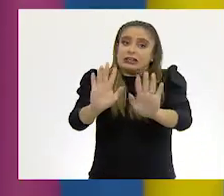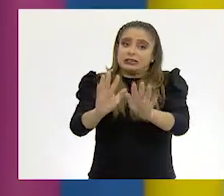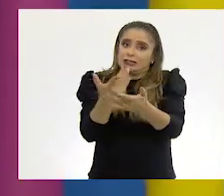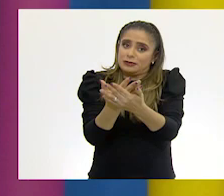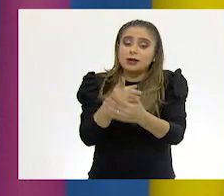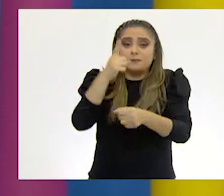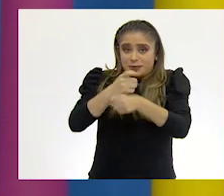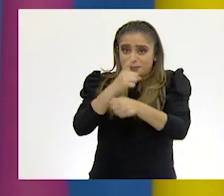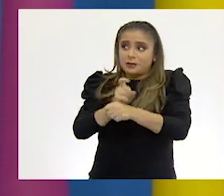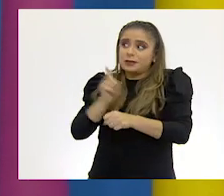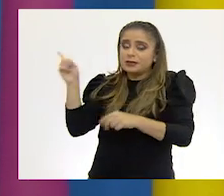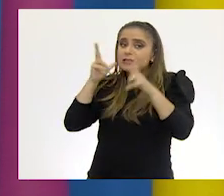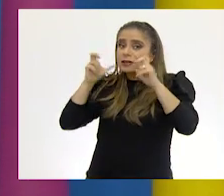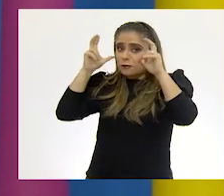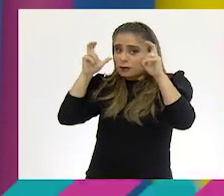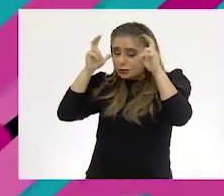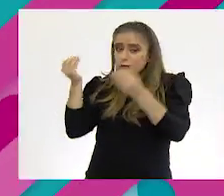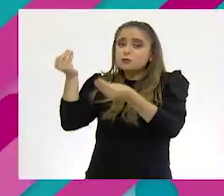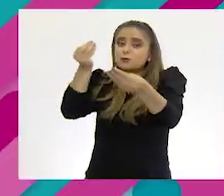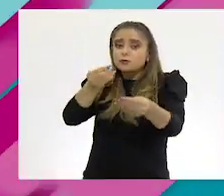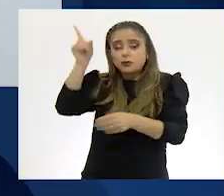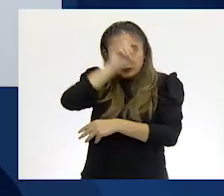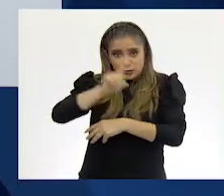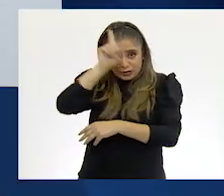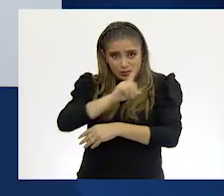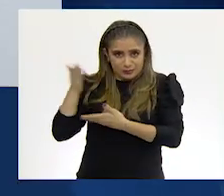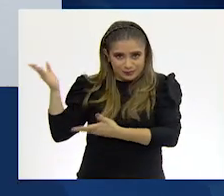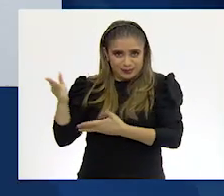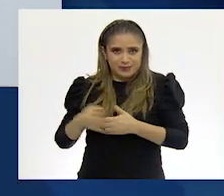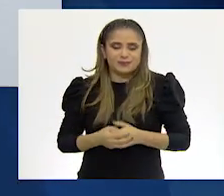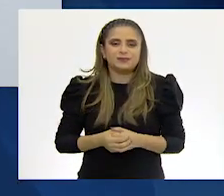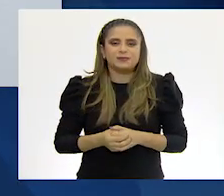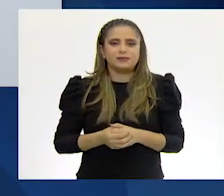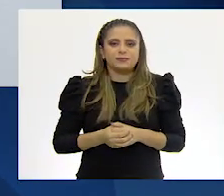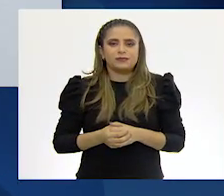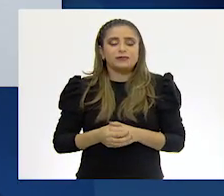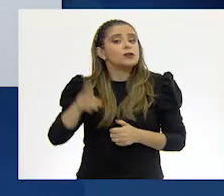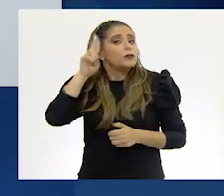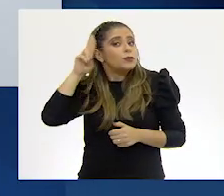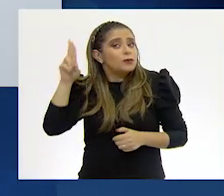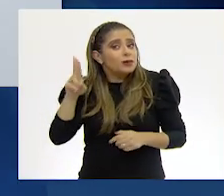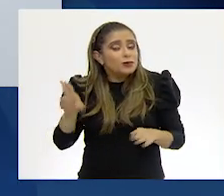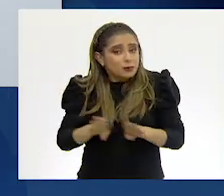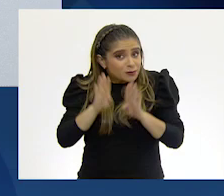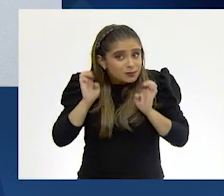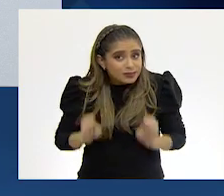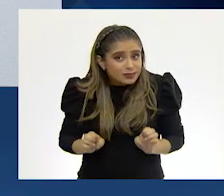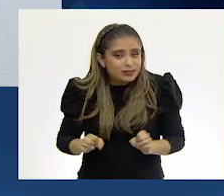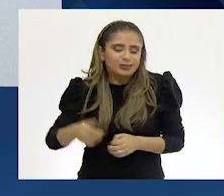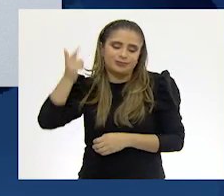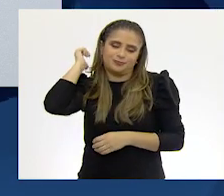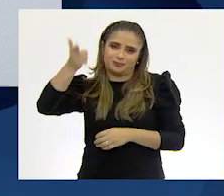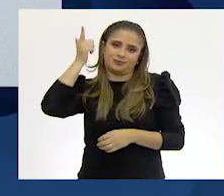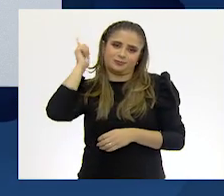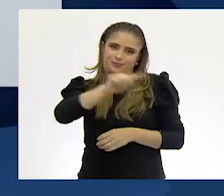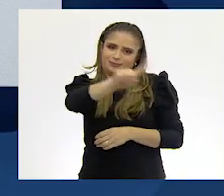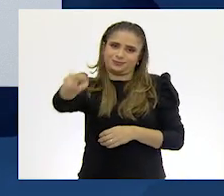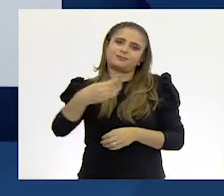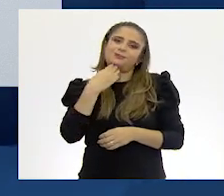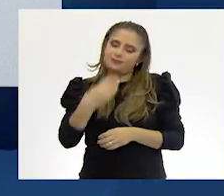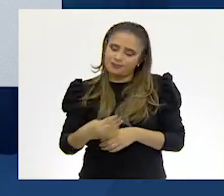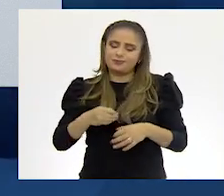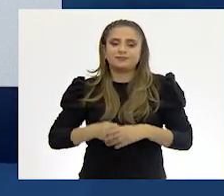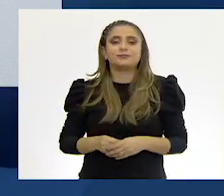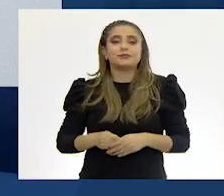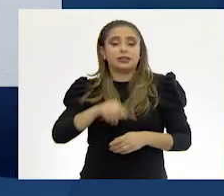con Ajo listo para que nos dé un consejo. Hola, ¿cómo están? Espero que muy bien.